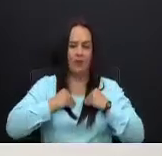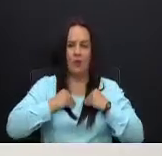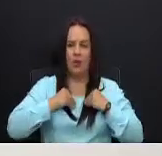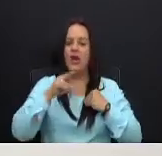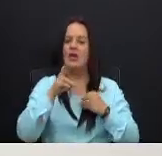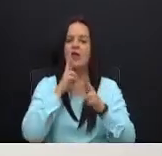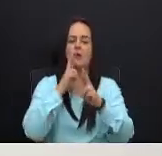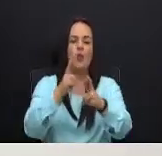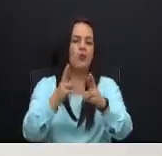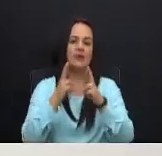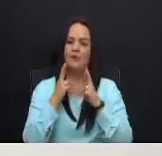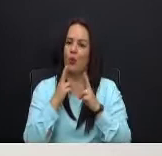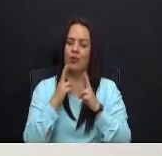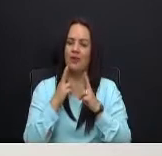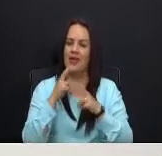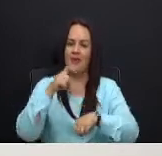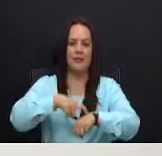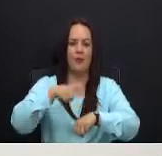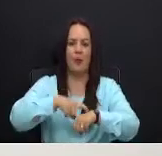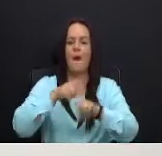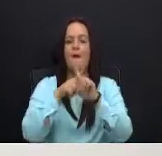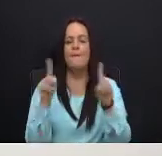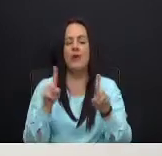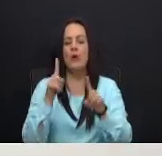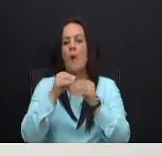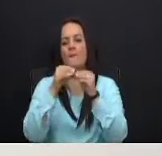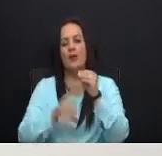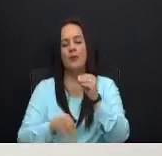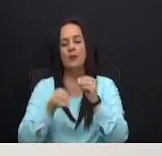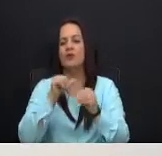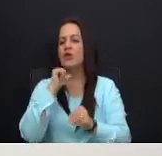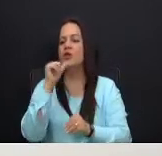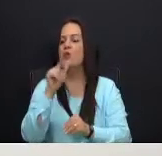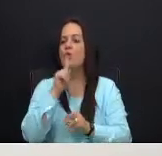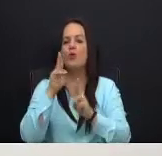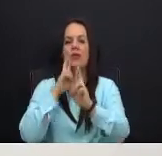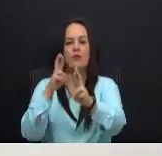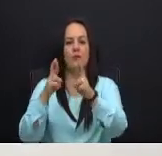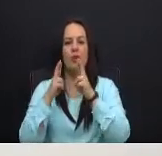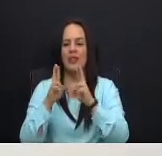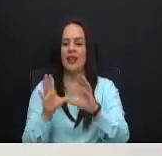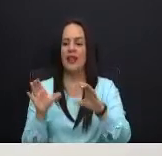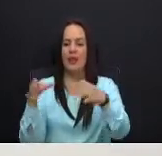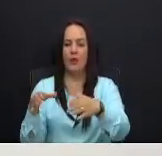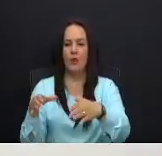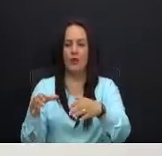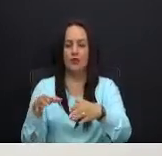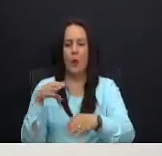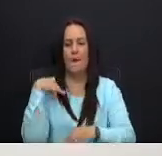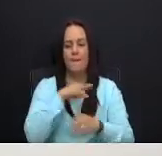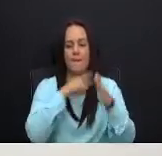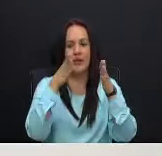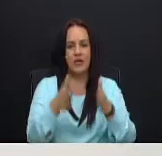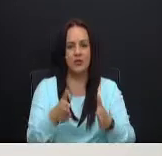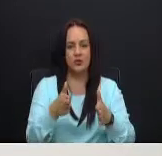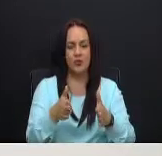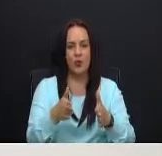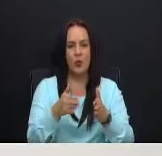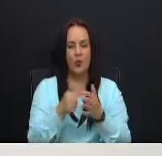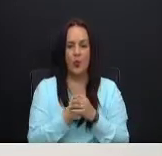conteste en este momento, pero será mucho menos de recibo que no nos conteste en la comisión. Señor ministro,